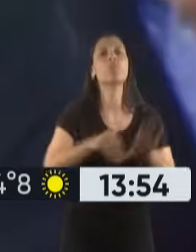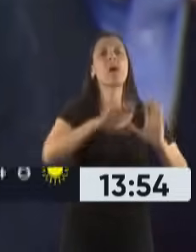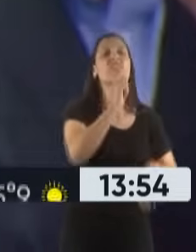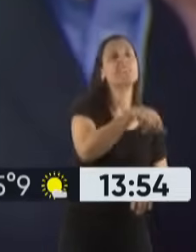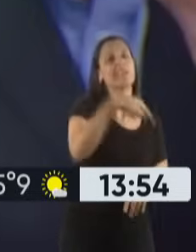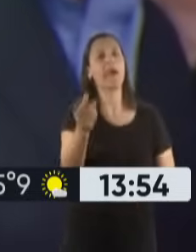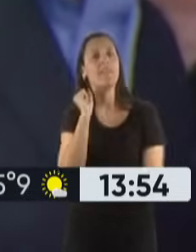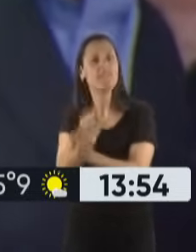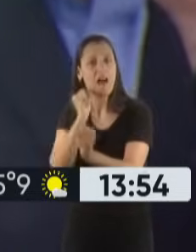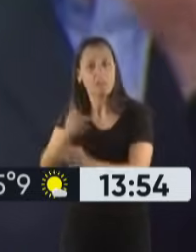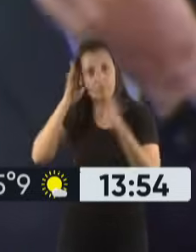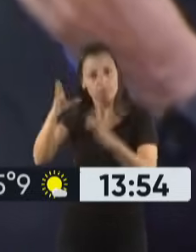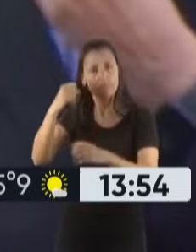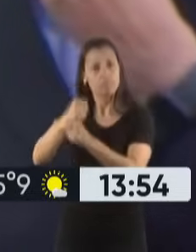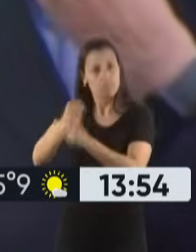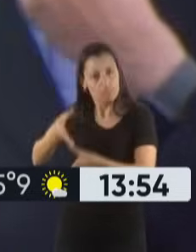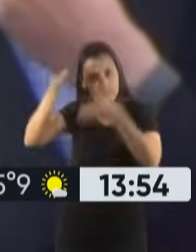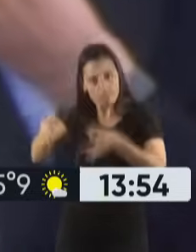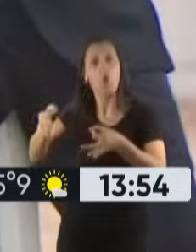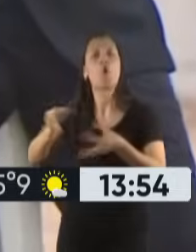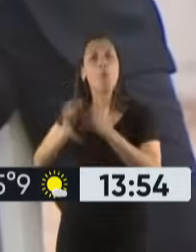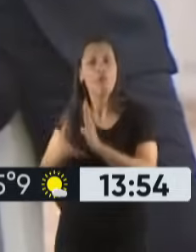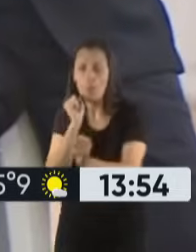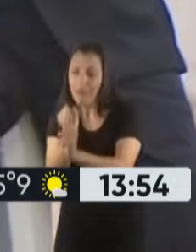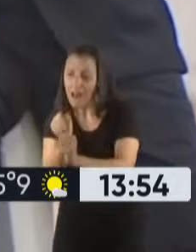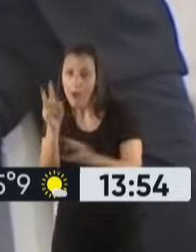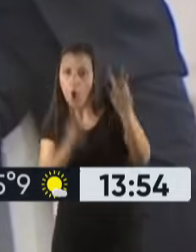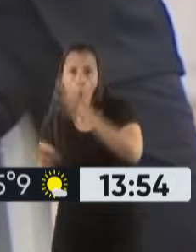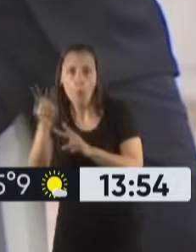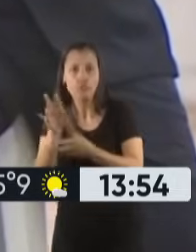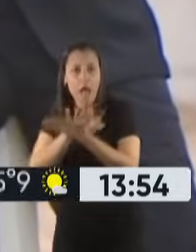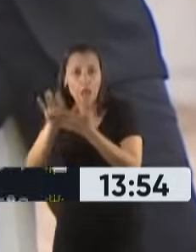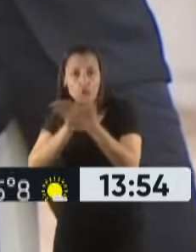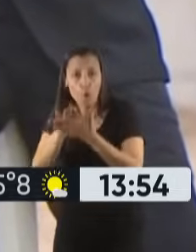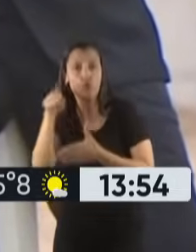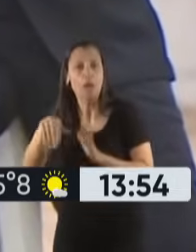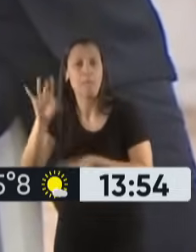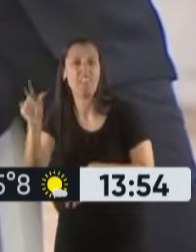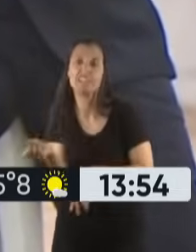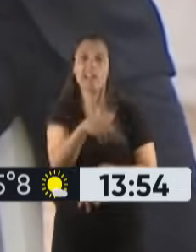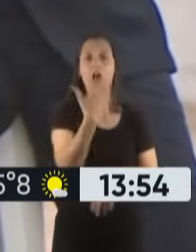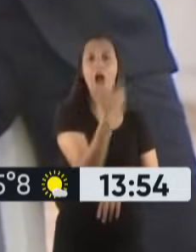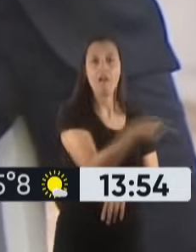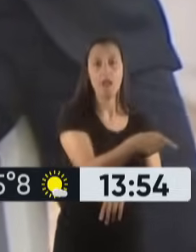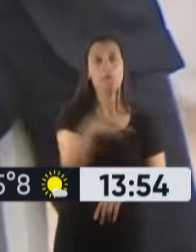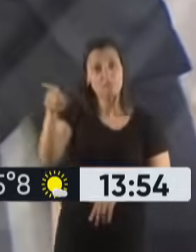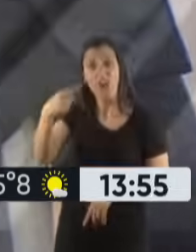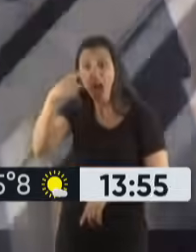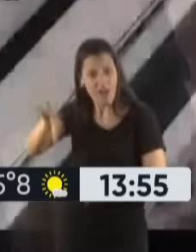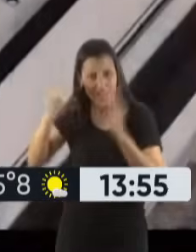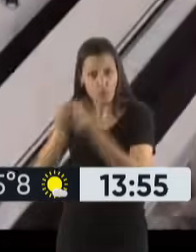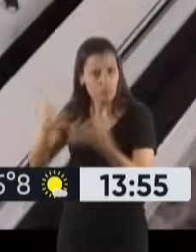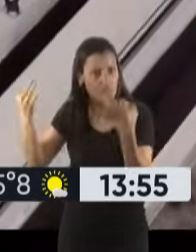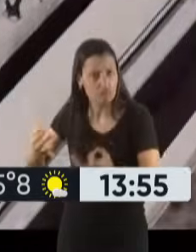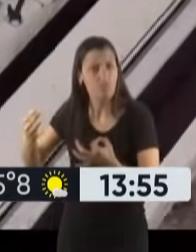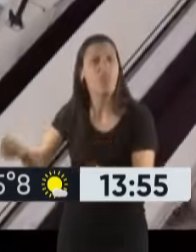trabajar, agarrar el lápiz y ver cómo se diseña todo esto. Lo hiciste muy bien, Malena. Y para mí, sos